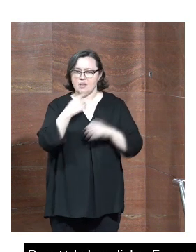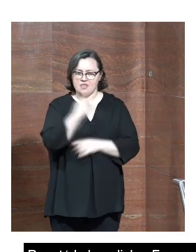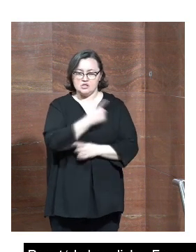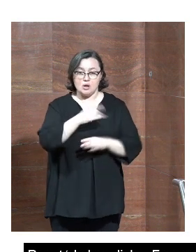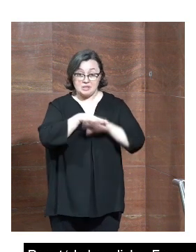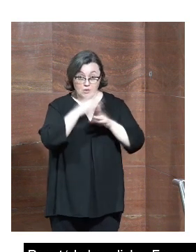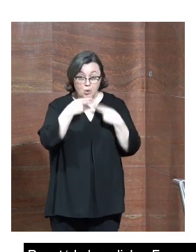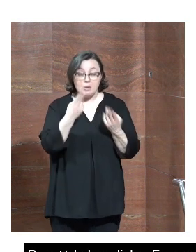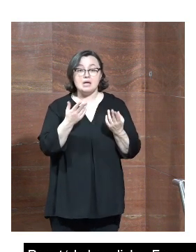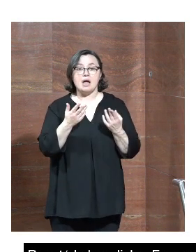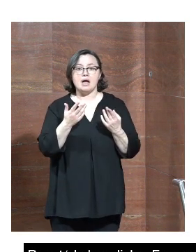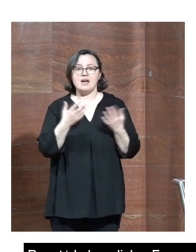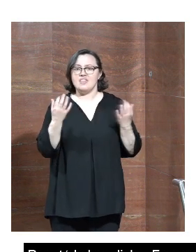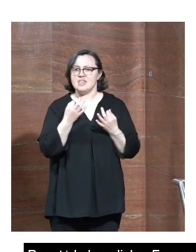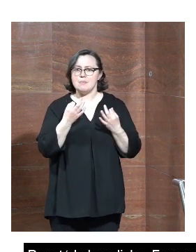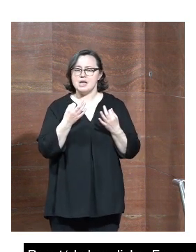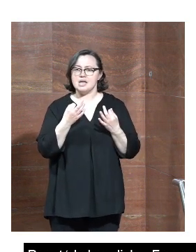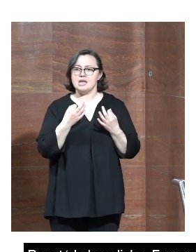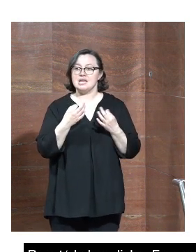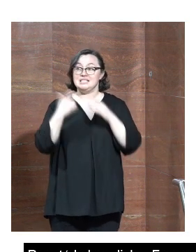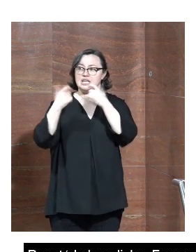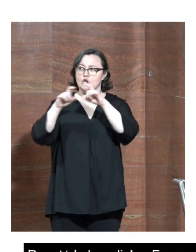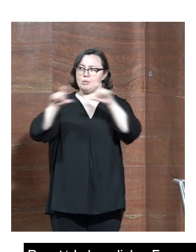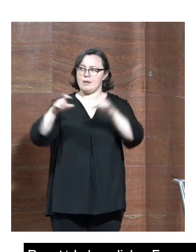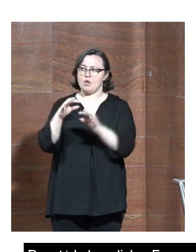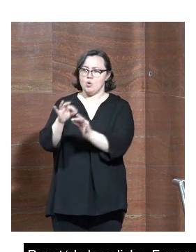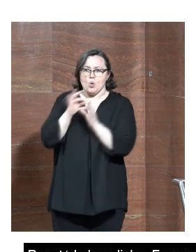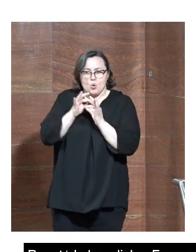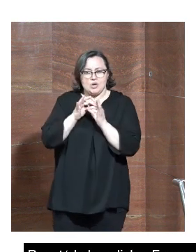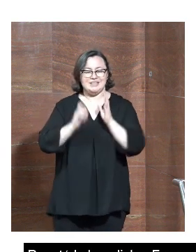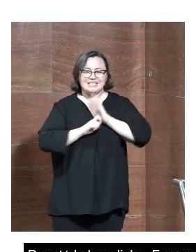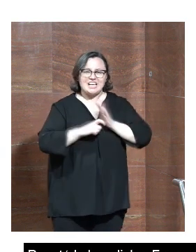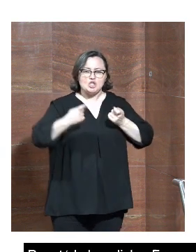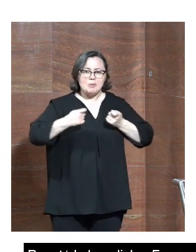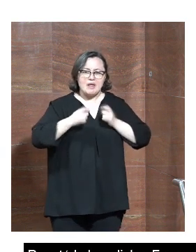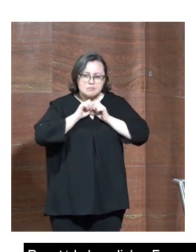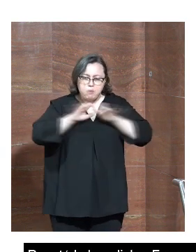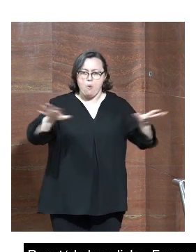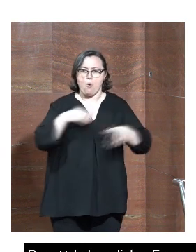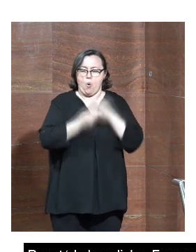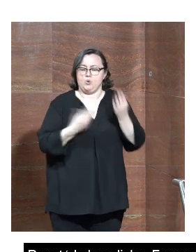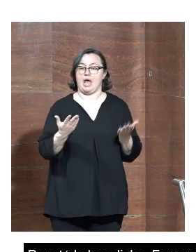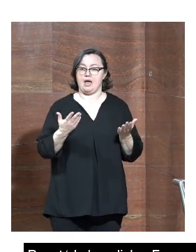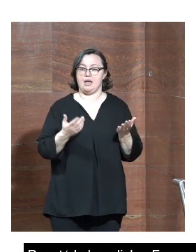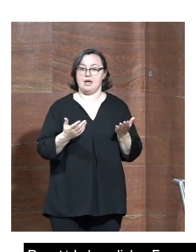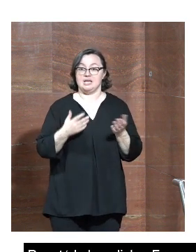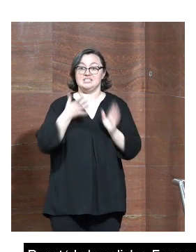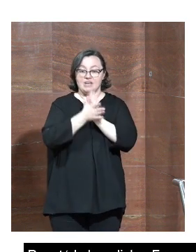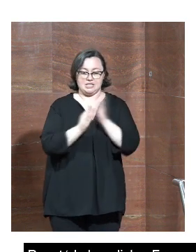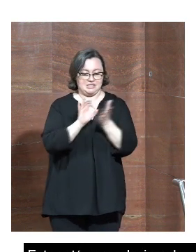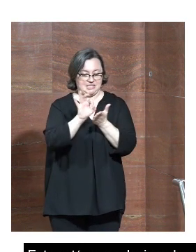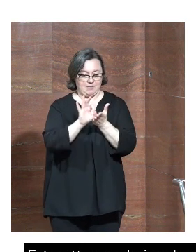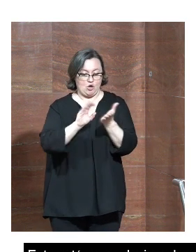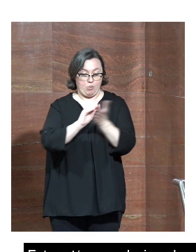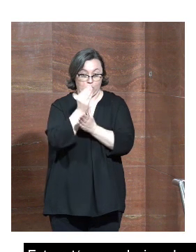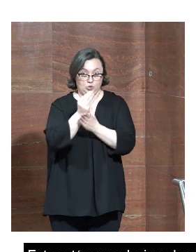dicho que la Administración tenía que aprender del sector privado en utilizar estrategias comerciales, es decir, en dar a conocer.